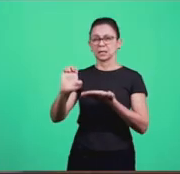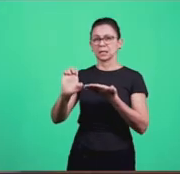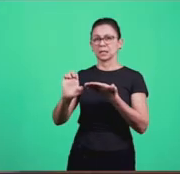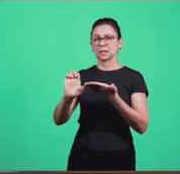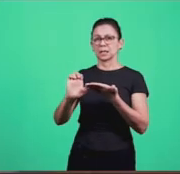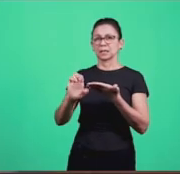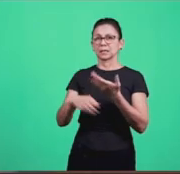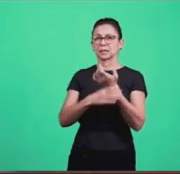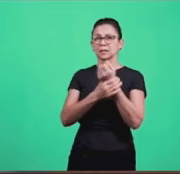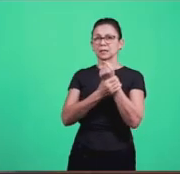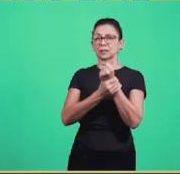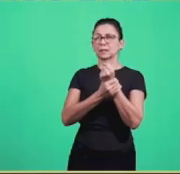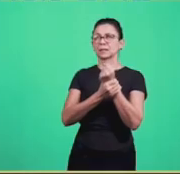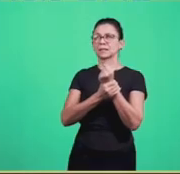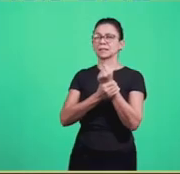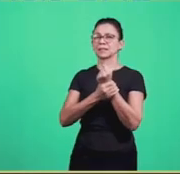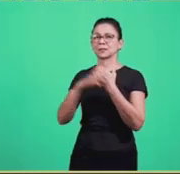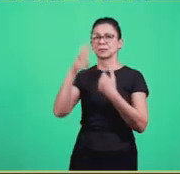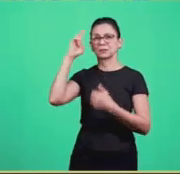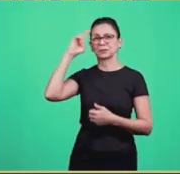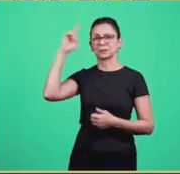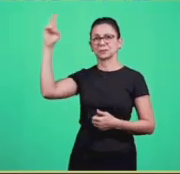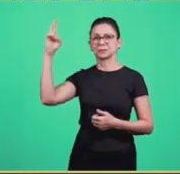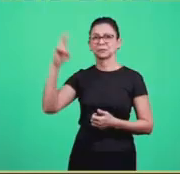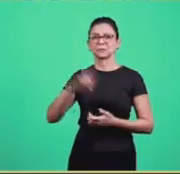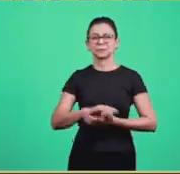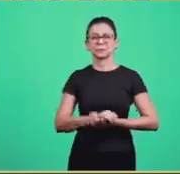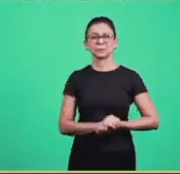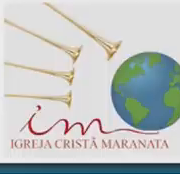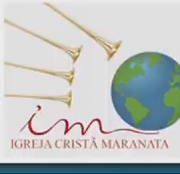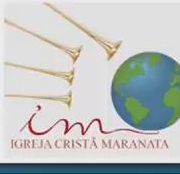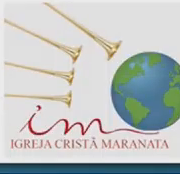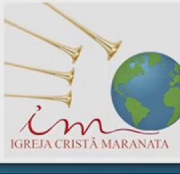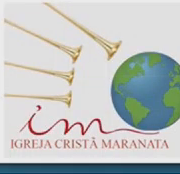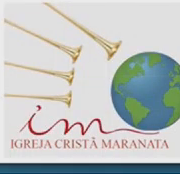de la seguridad de Elías en el Señor. Entonces